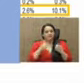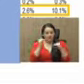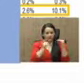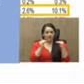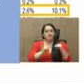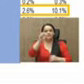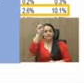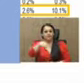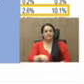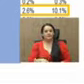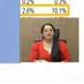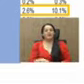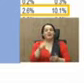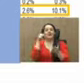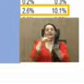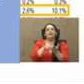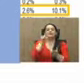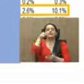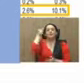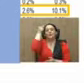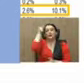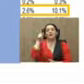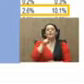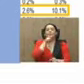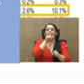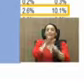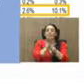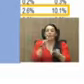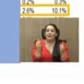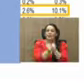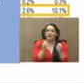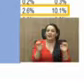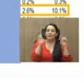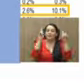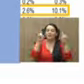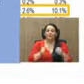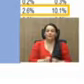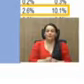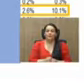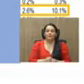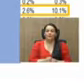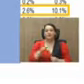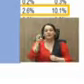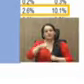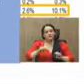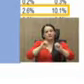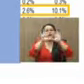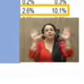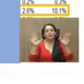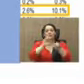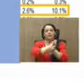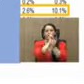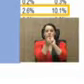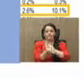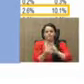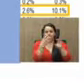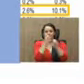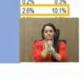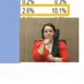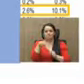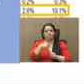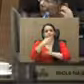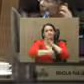Sí, este gobierno está comprometido con la educación. Es claro que las reformas que se le han hecho a este